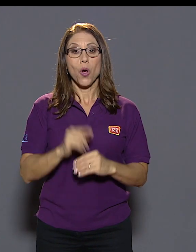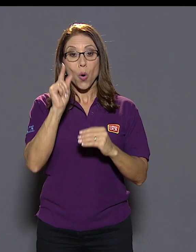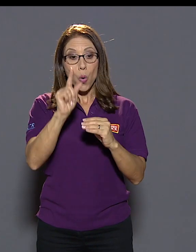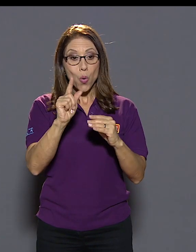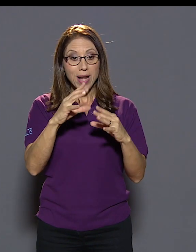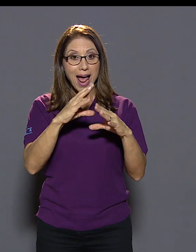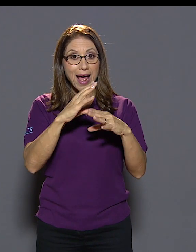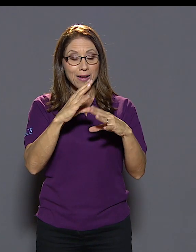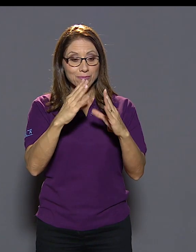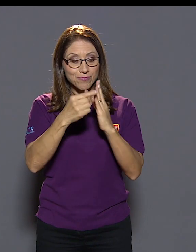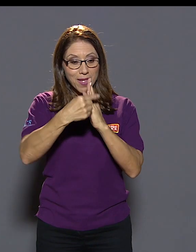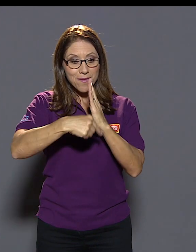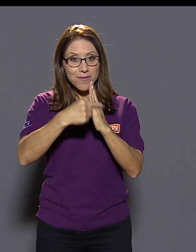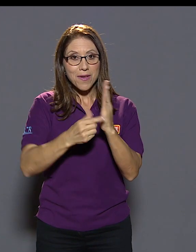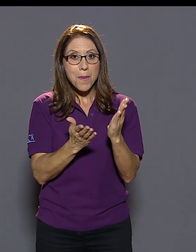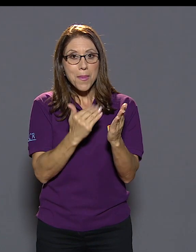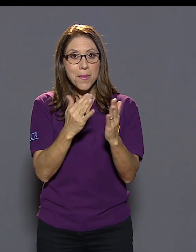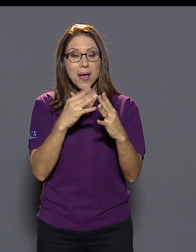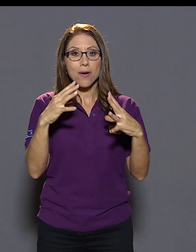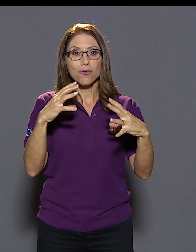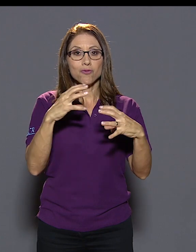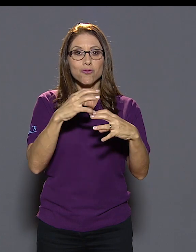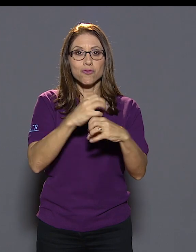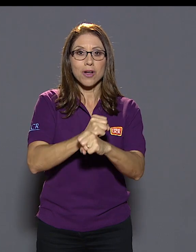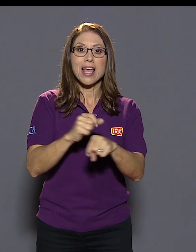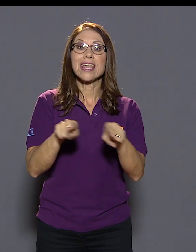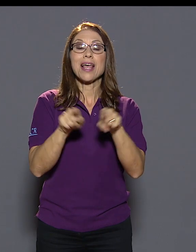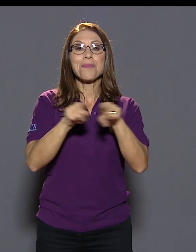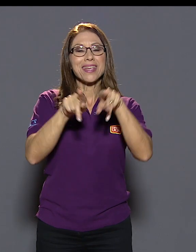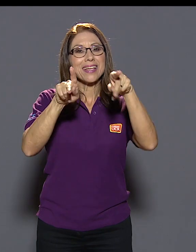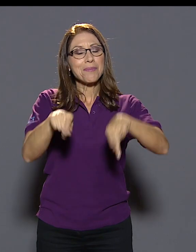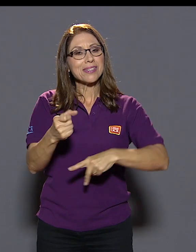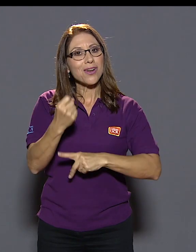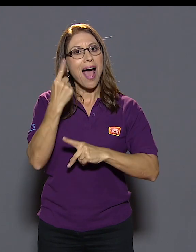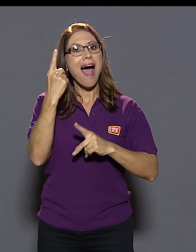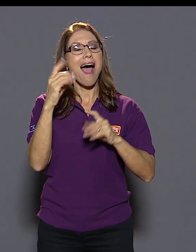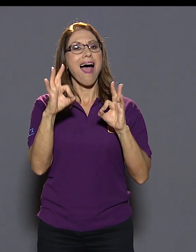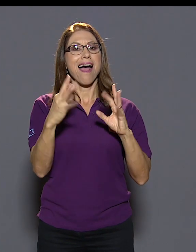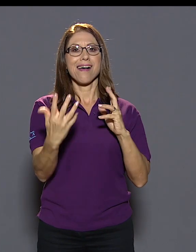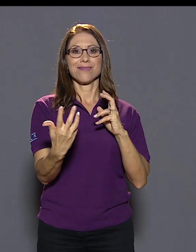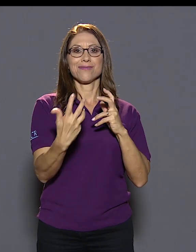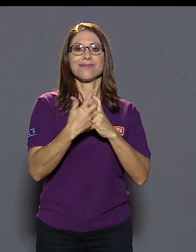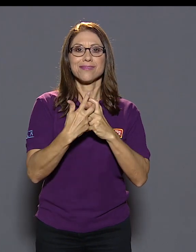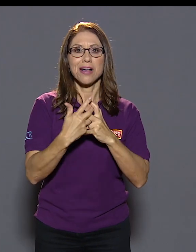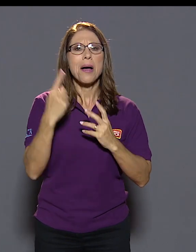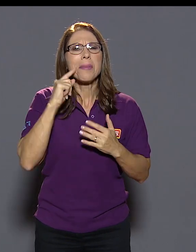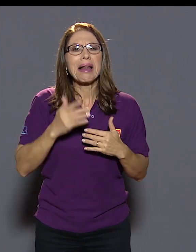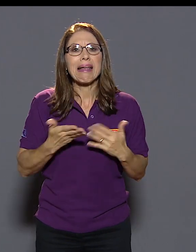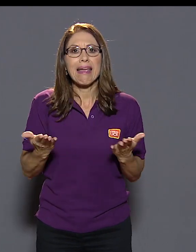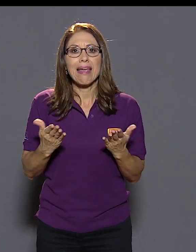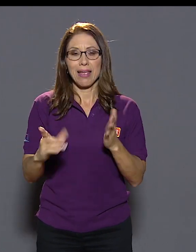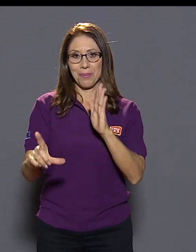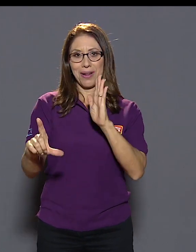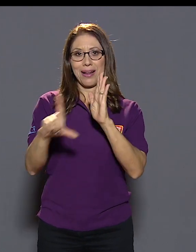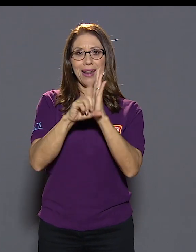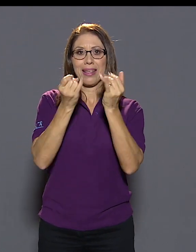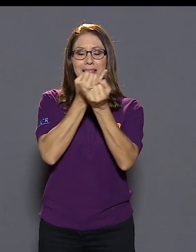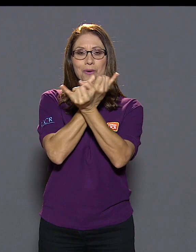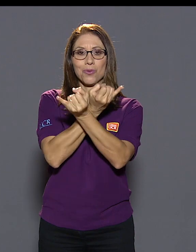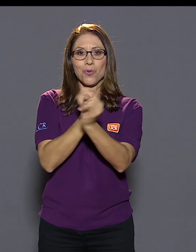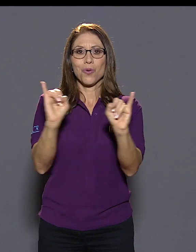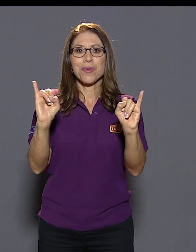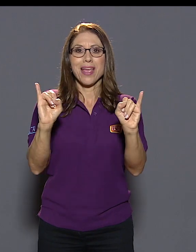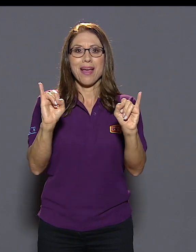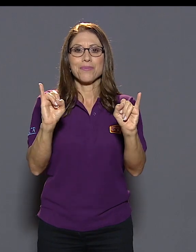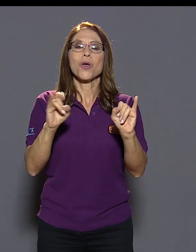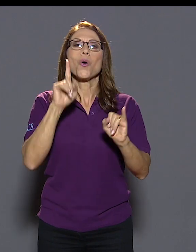versión resumida y una versión además amigable. Precisamente, ¿para qué? Para que la ley de autonomía se vuelva